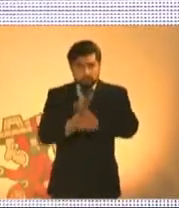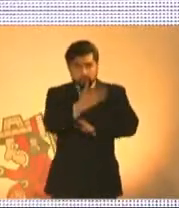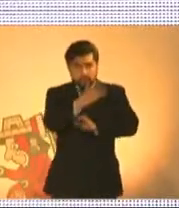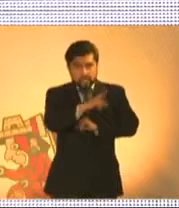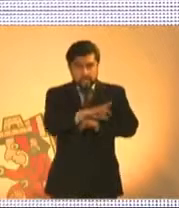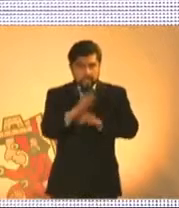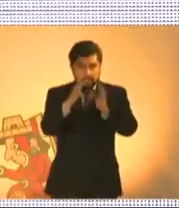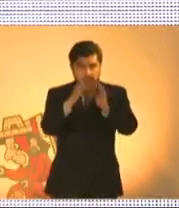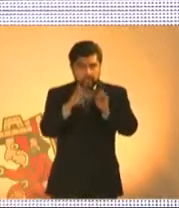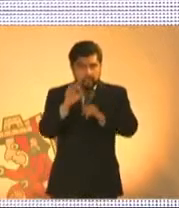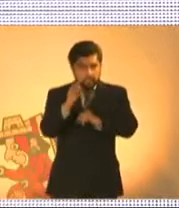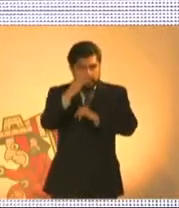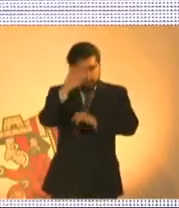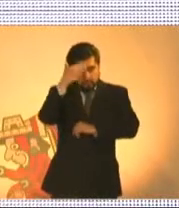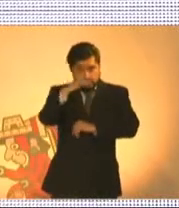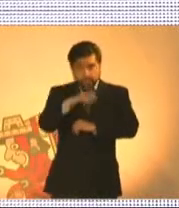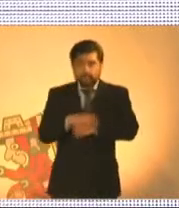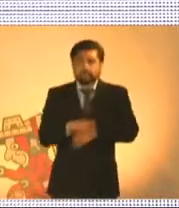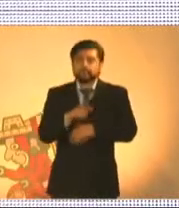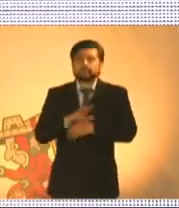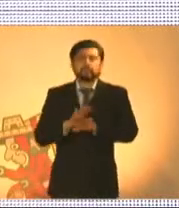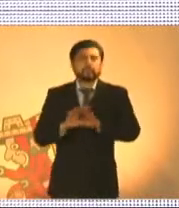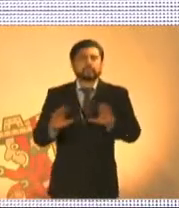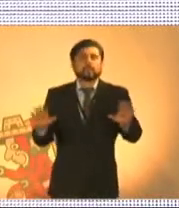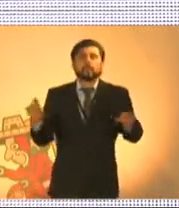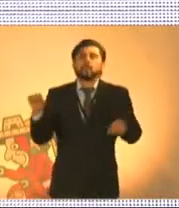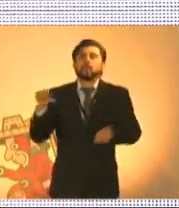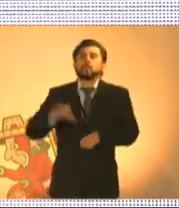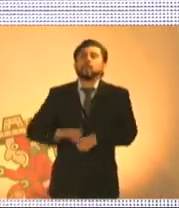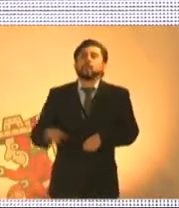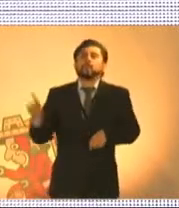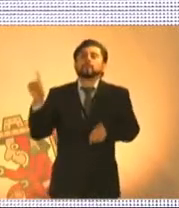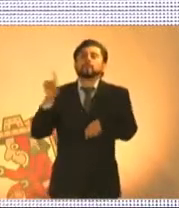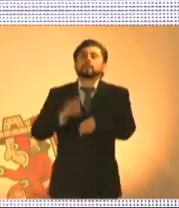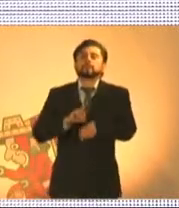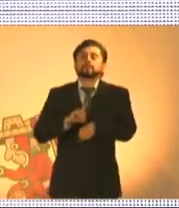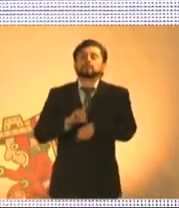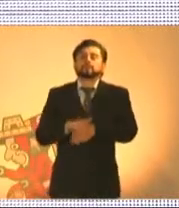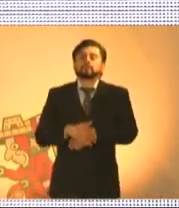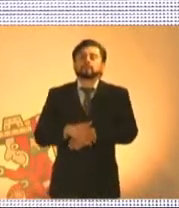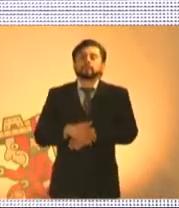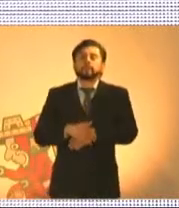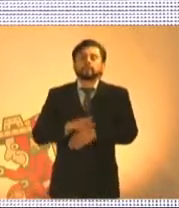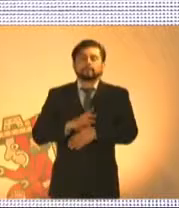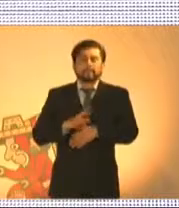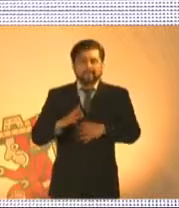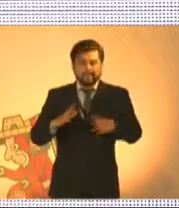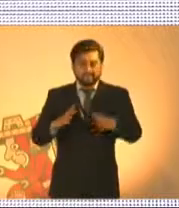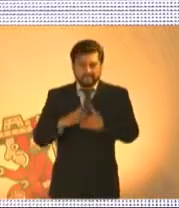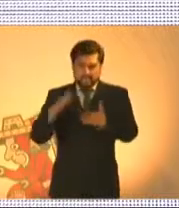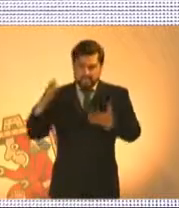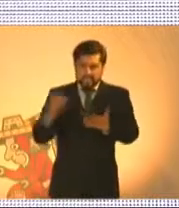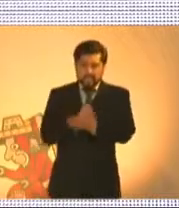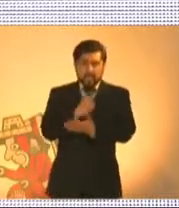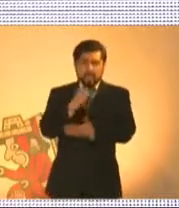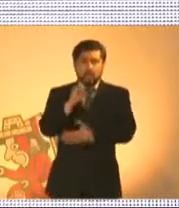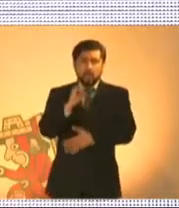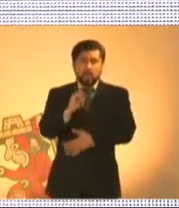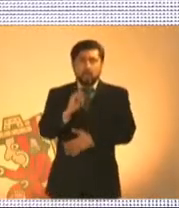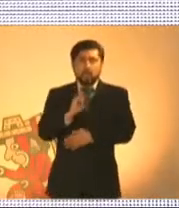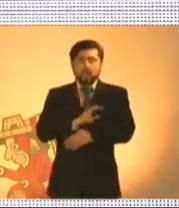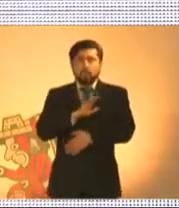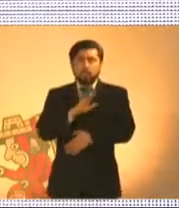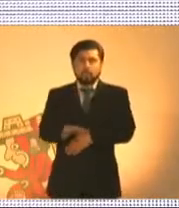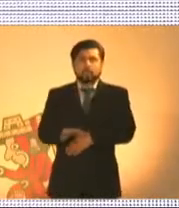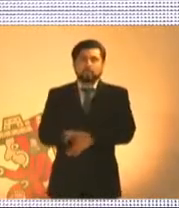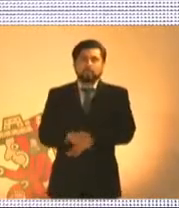que sepan que ha llegado el día es el momento de vencer o morir este es el caso de ayacucho